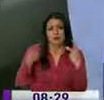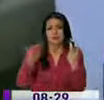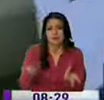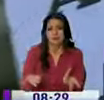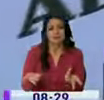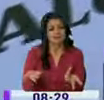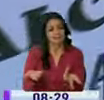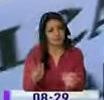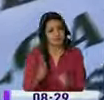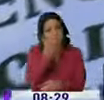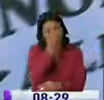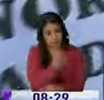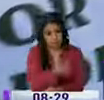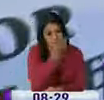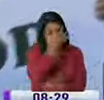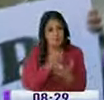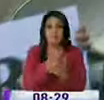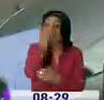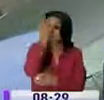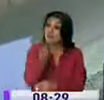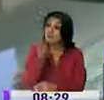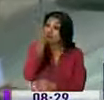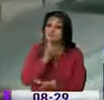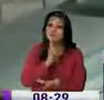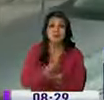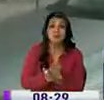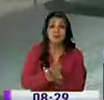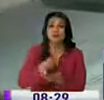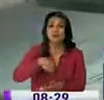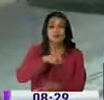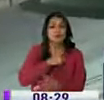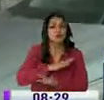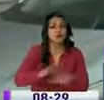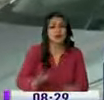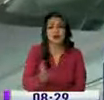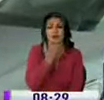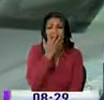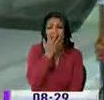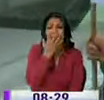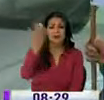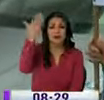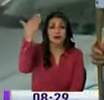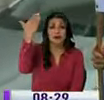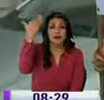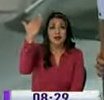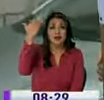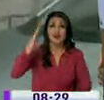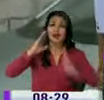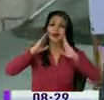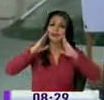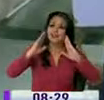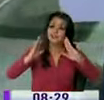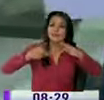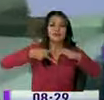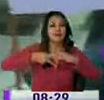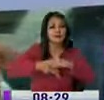buenos días, señor. Buenos días, realmente nosotros estamos indignados de que el señor alcalde se preocupa inaugurando